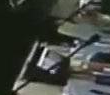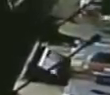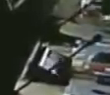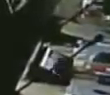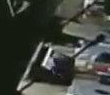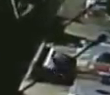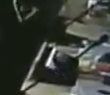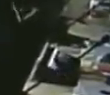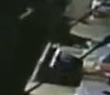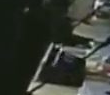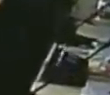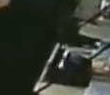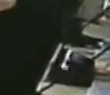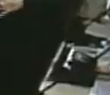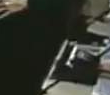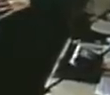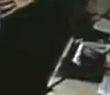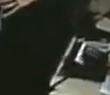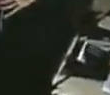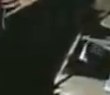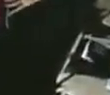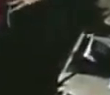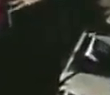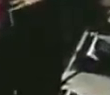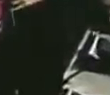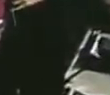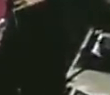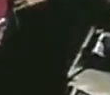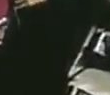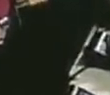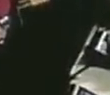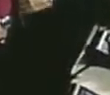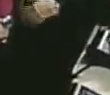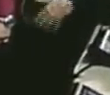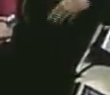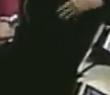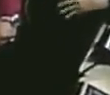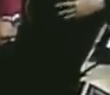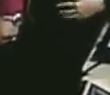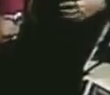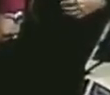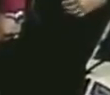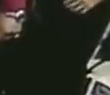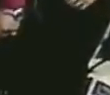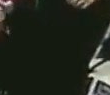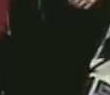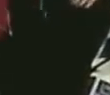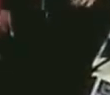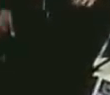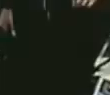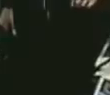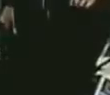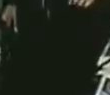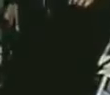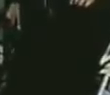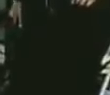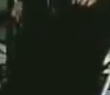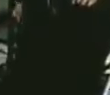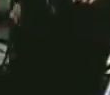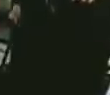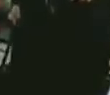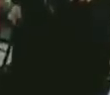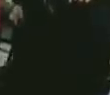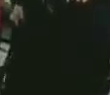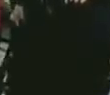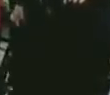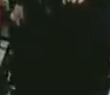venezolana, el poder electoral, pero sobre todo ha salido victorioso el pueblo venezolano, que se dio